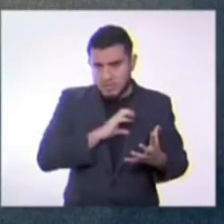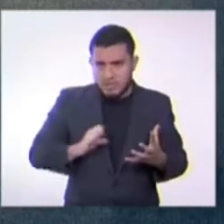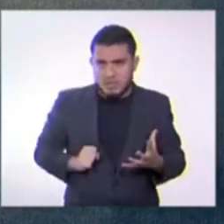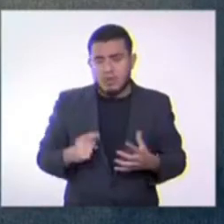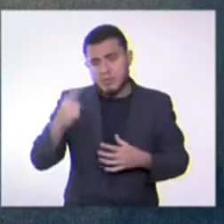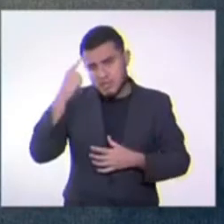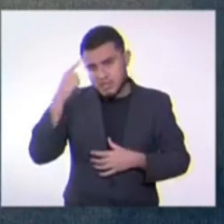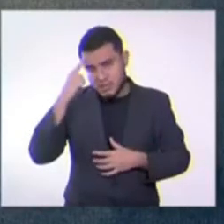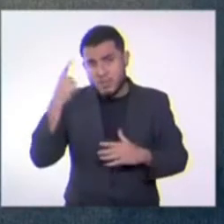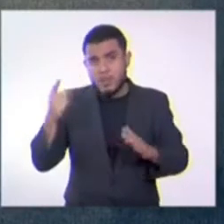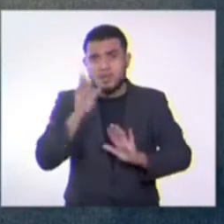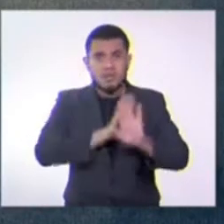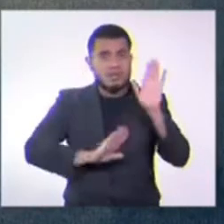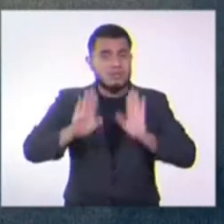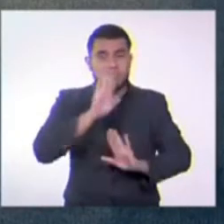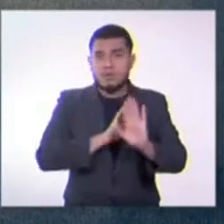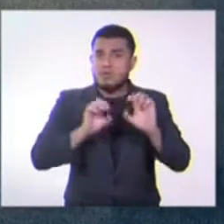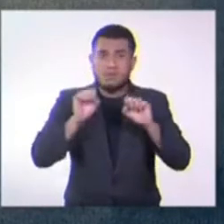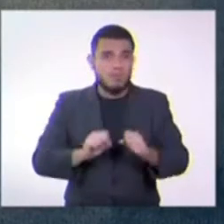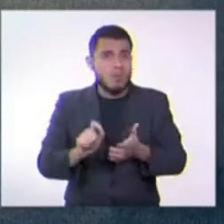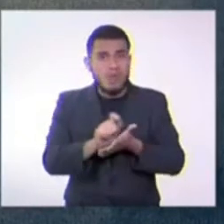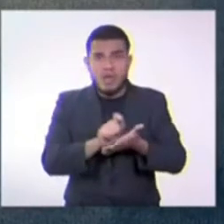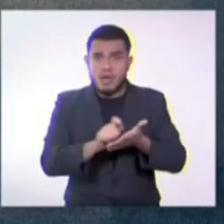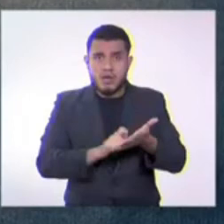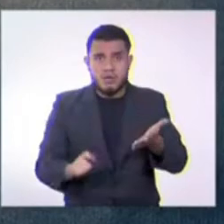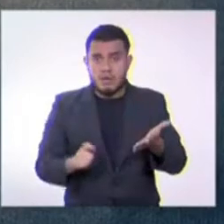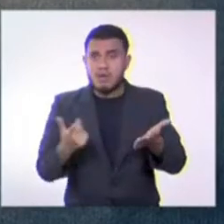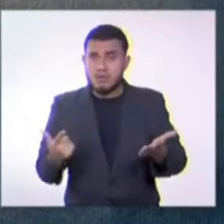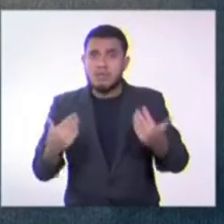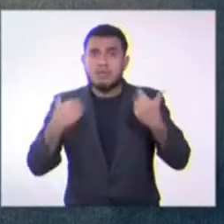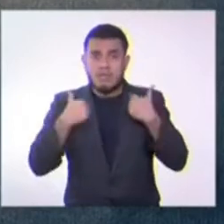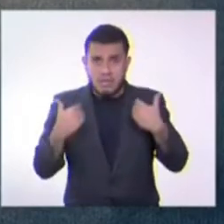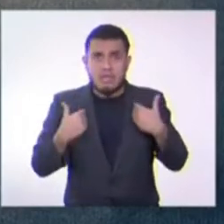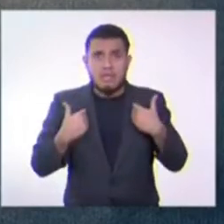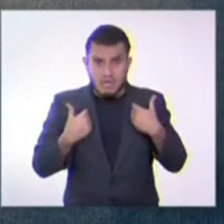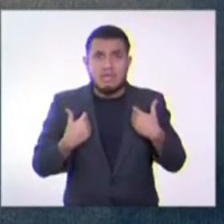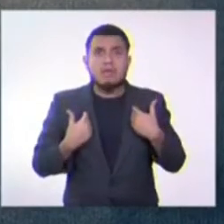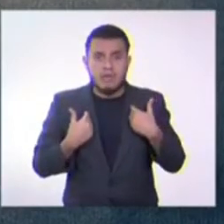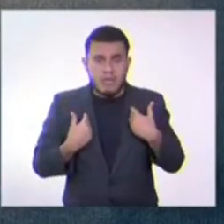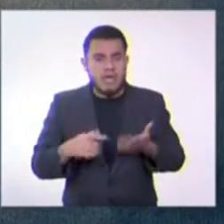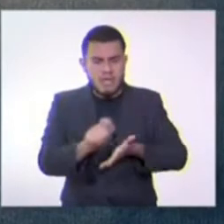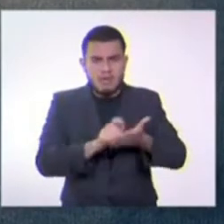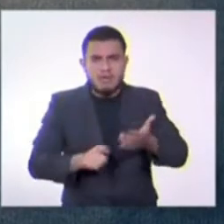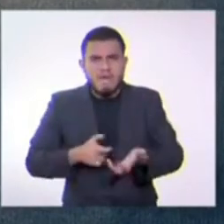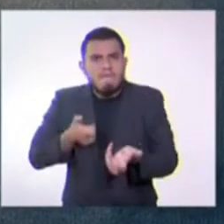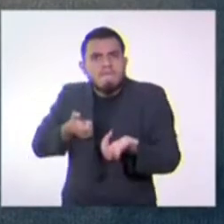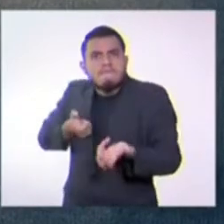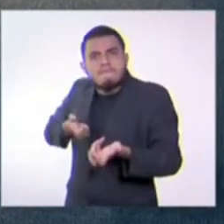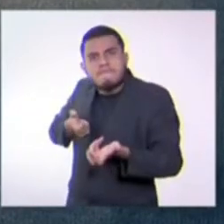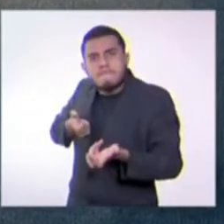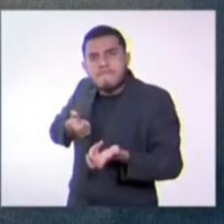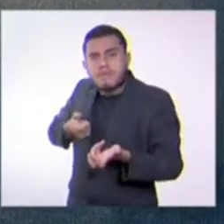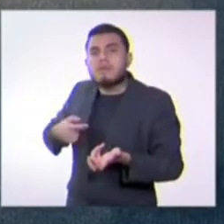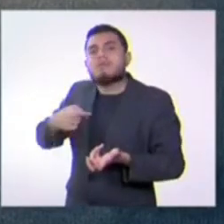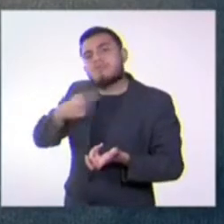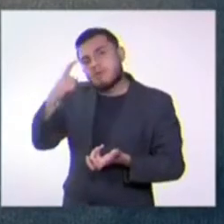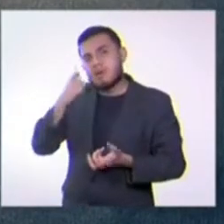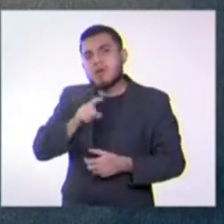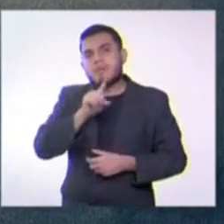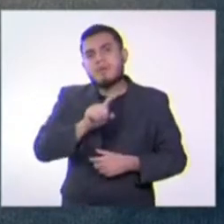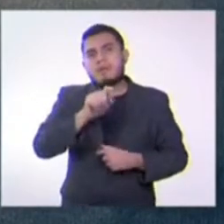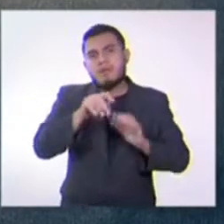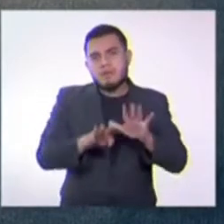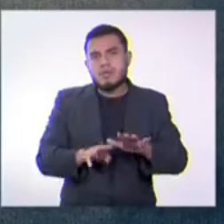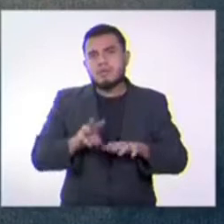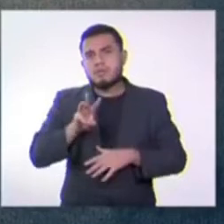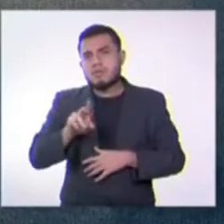que cuando la historia no se puede escribir con la pluma, debe escribirse con el fusil. Recuerdo que en 1931 me